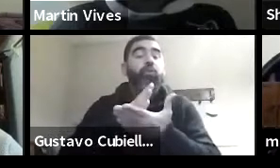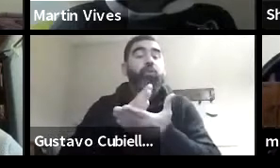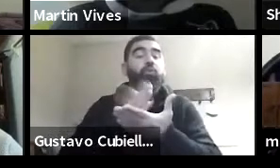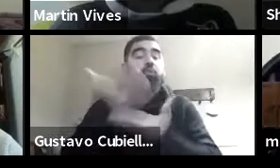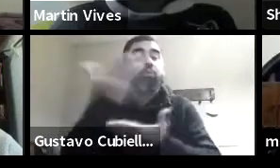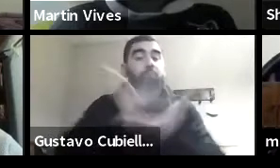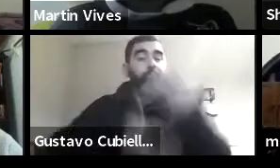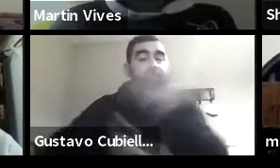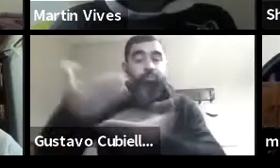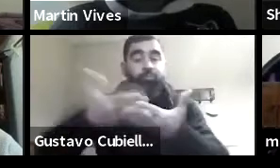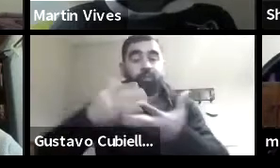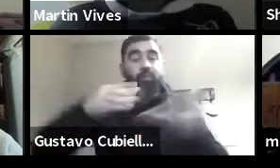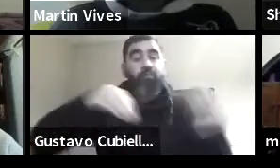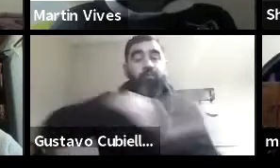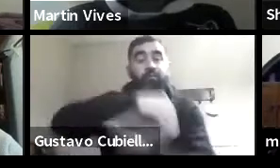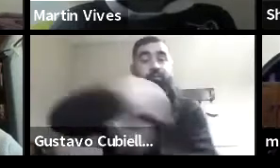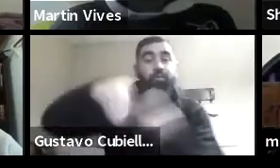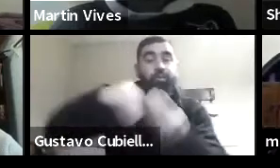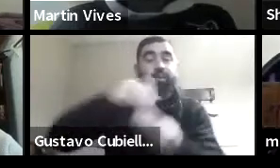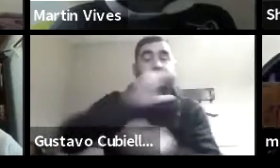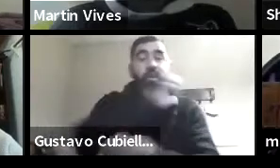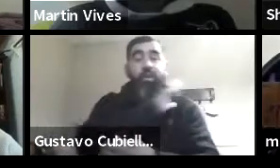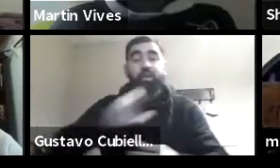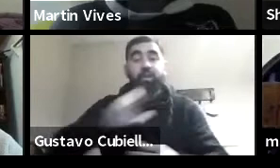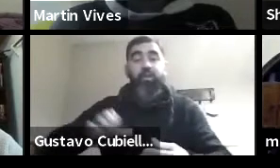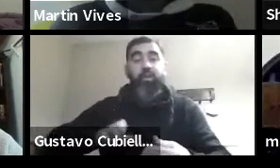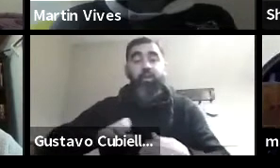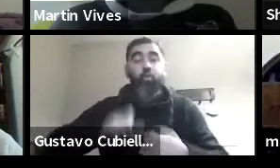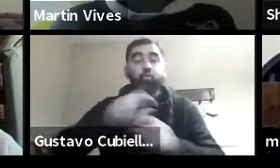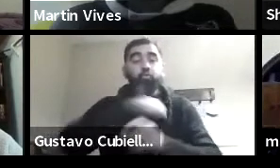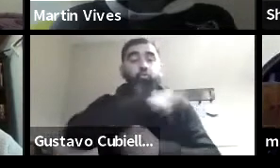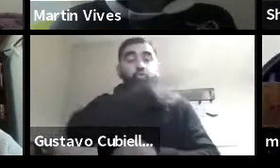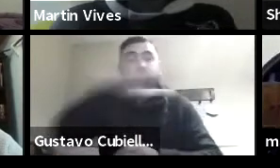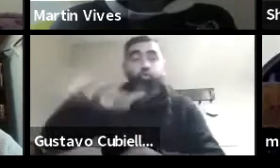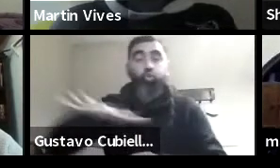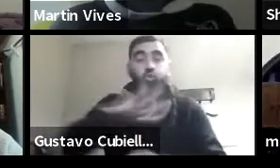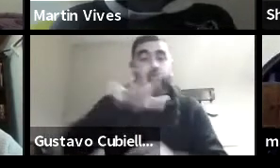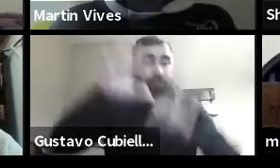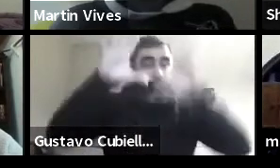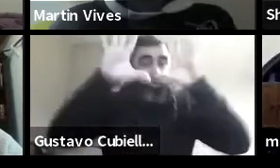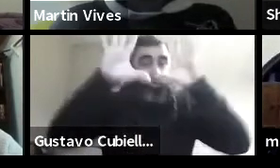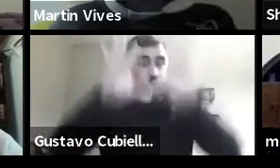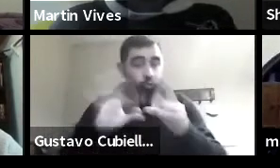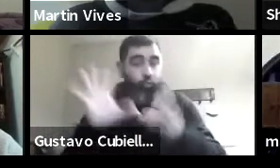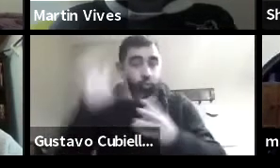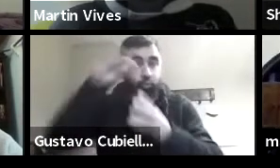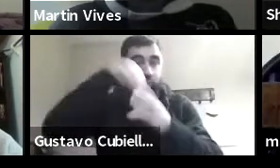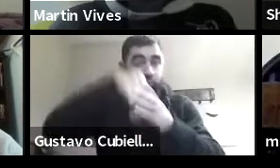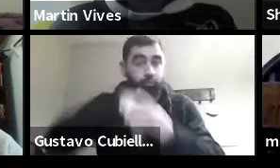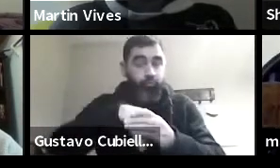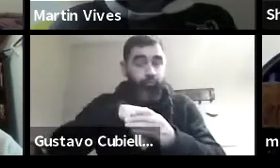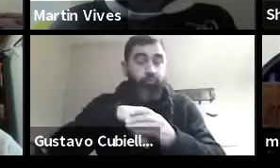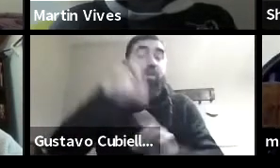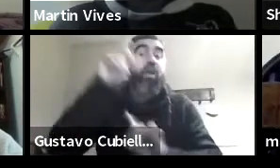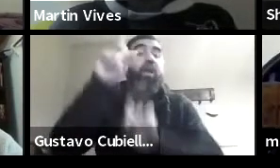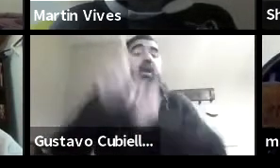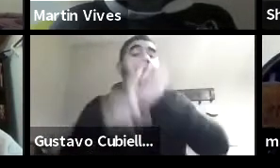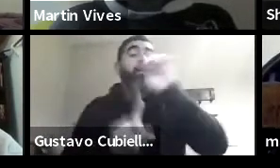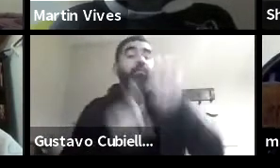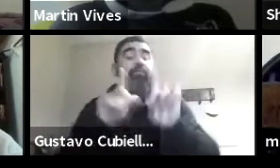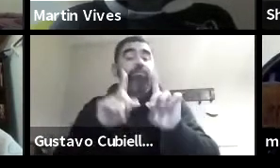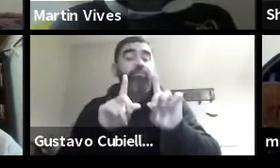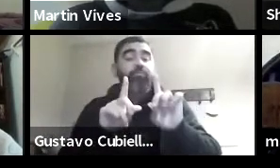familias, Estado, comunidad y mercado. O sea, vemos todo lo que abarca, ¿no? Que muchas veces,